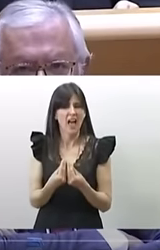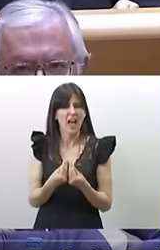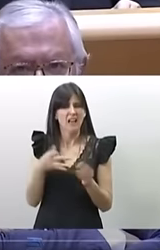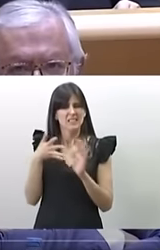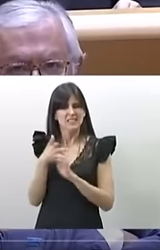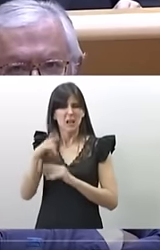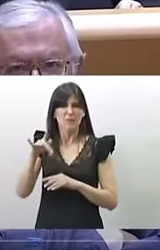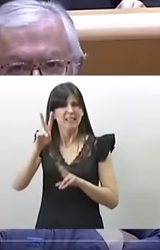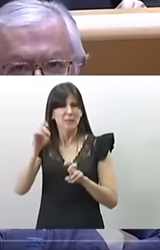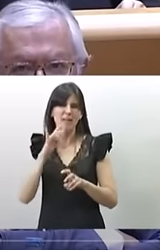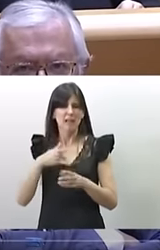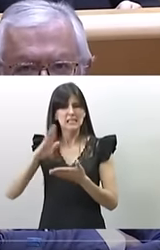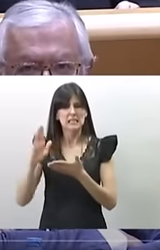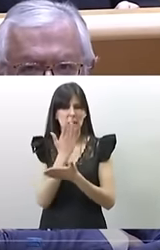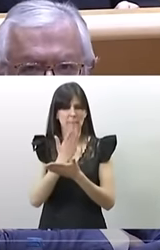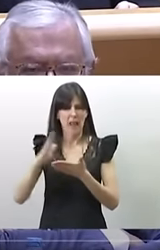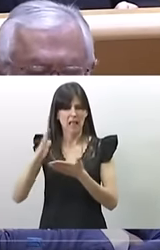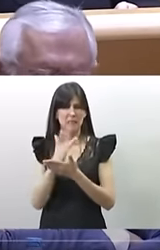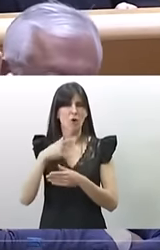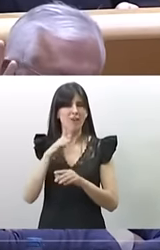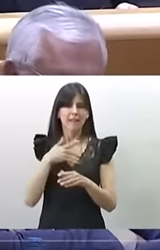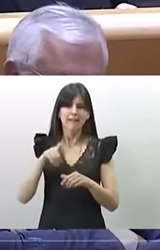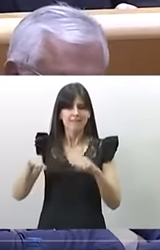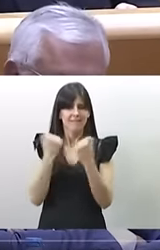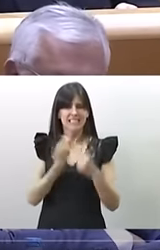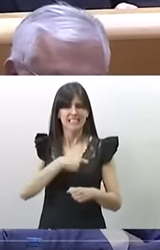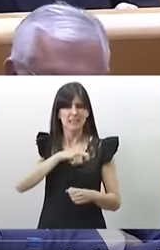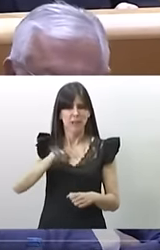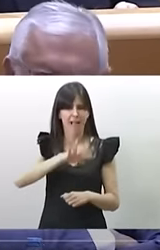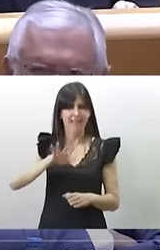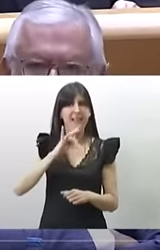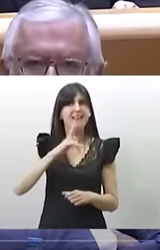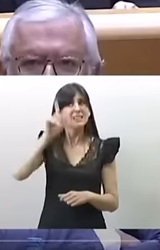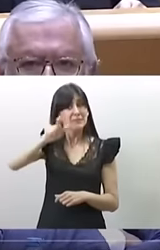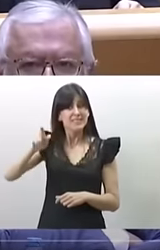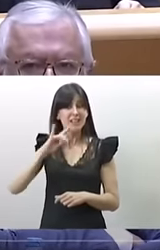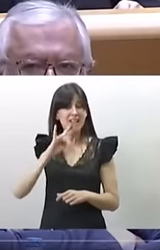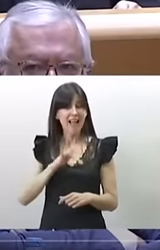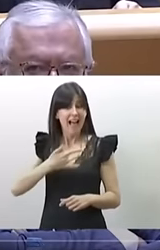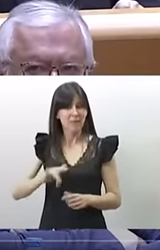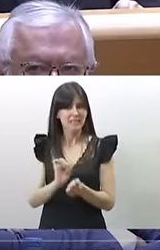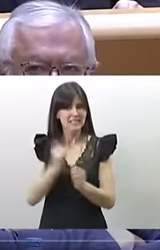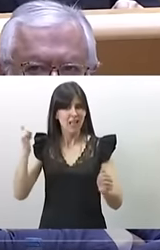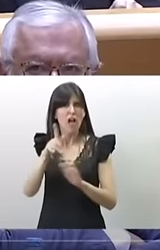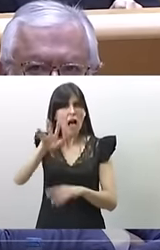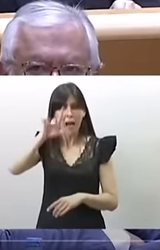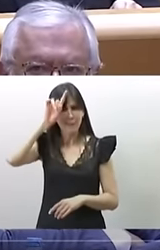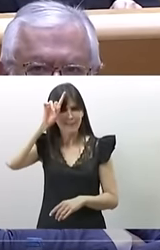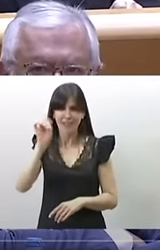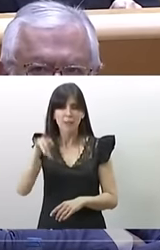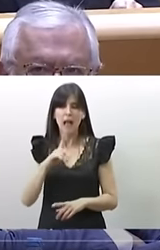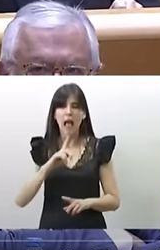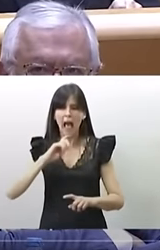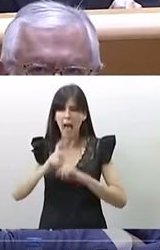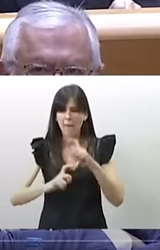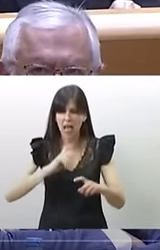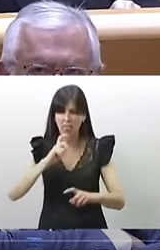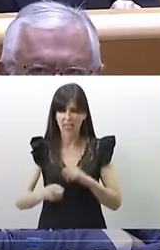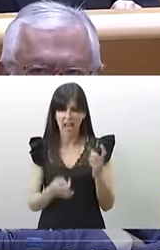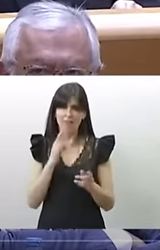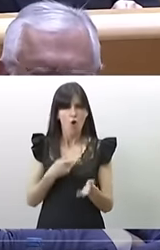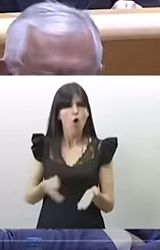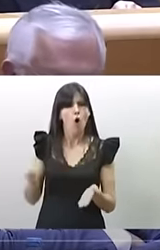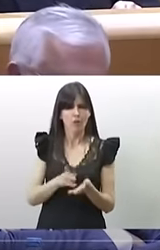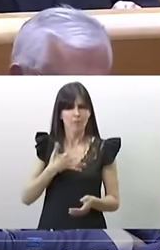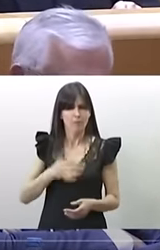con el separatismo que quiere romper España. Los amnistiados no solo no se han arrepentido, les amenazan en su cara que lo volverán a